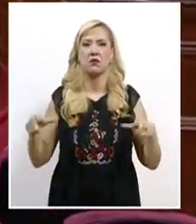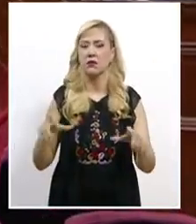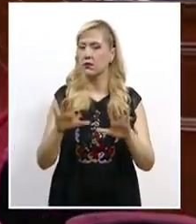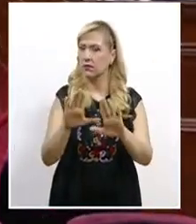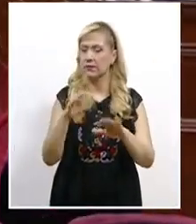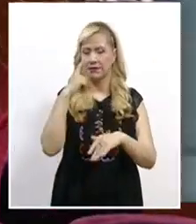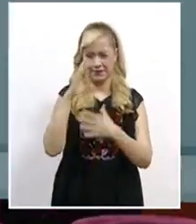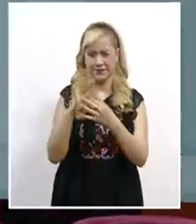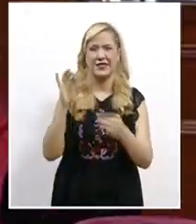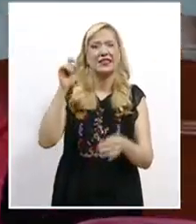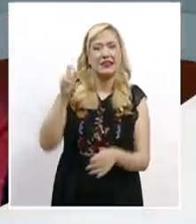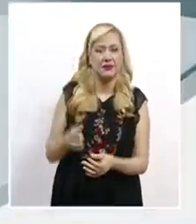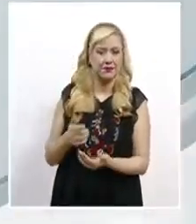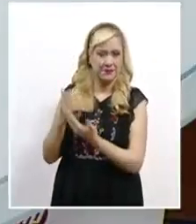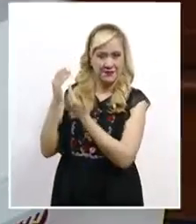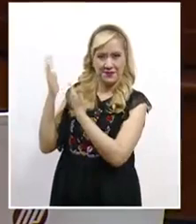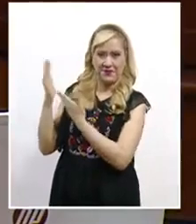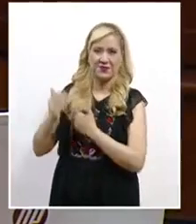ministro ponente.